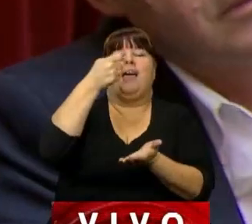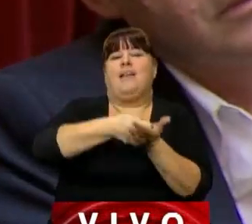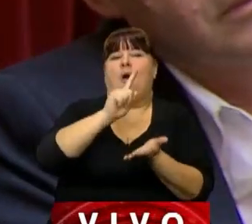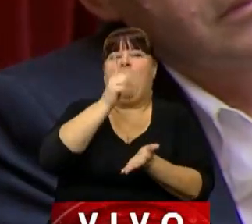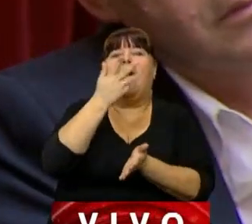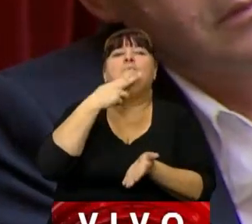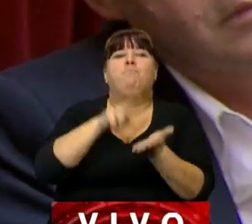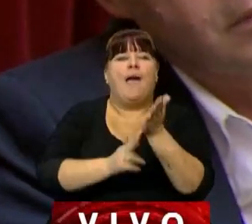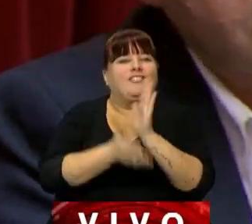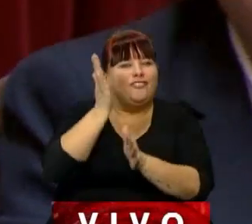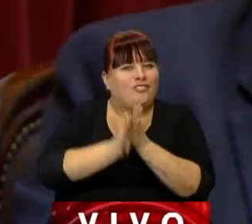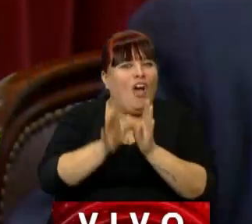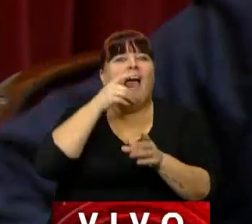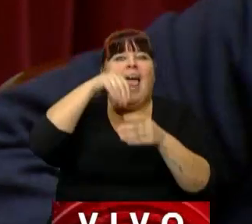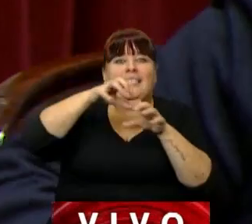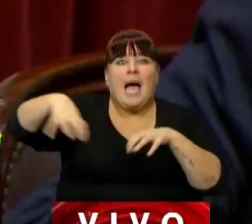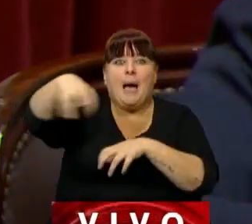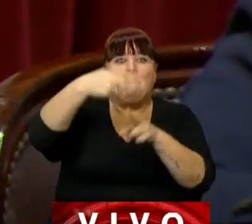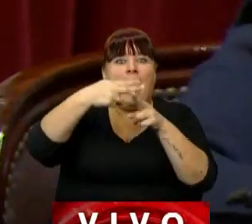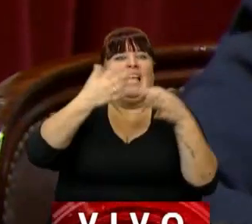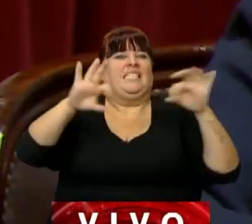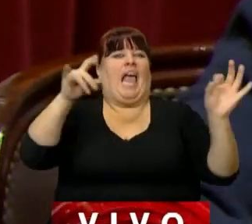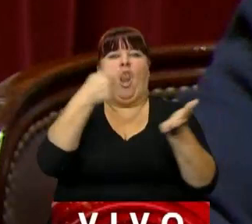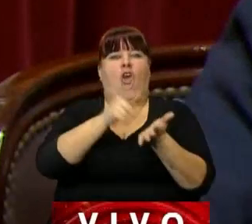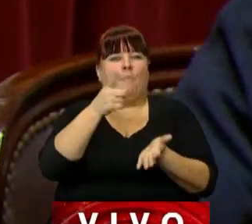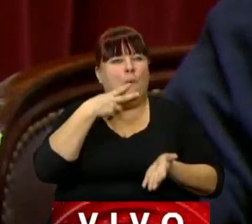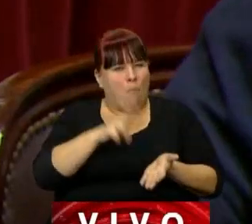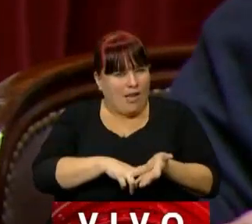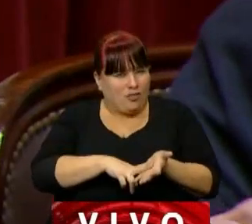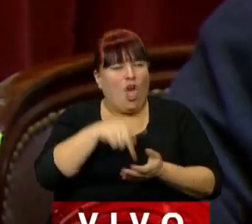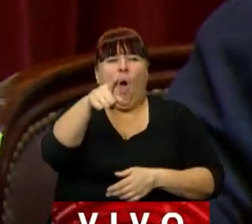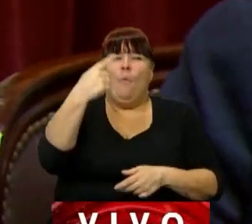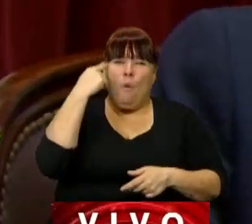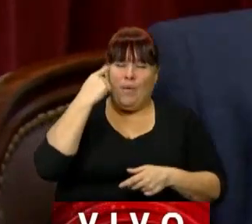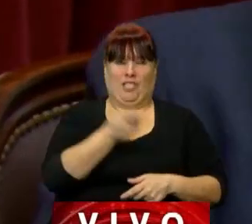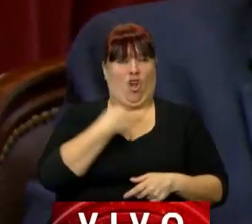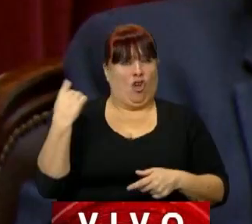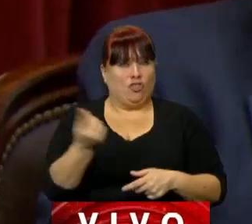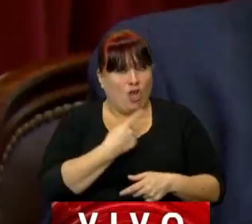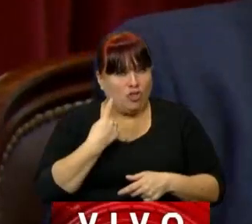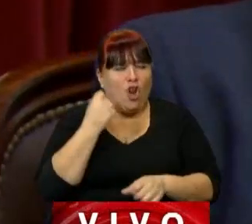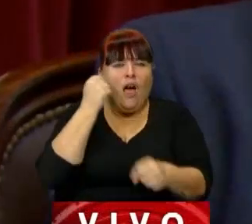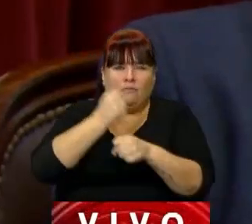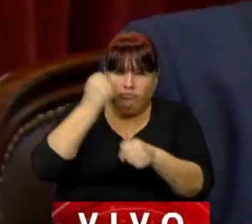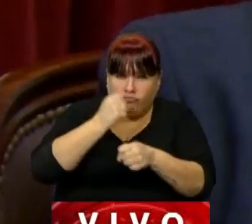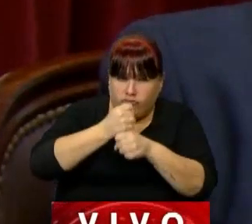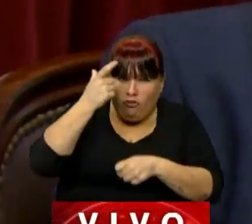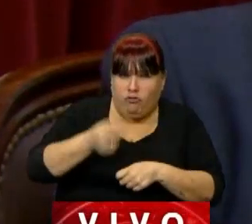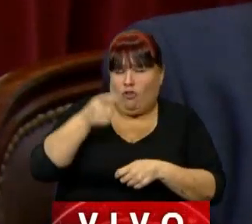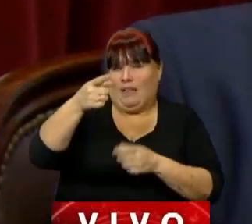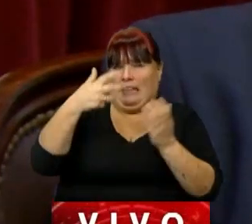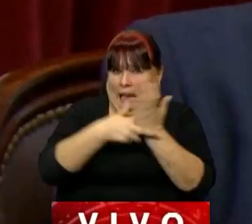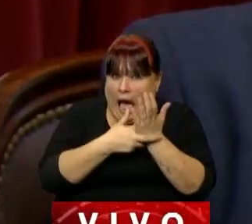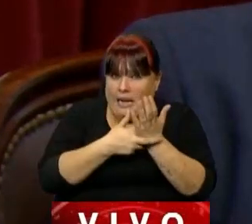impuestos estando dentro de ese parque. ¿Usted cree que nosotros trabajamos mucho con la